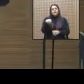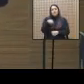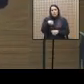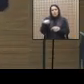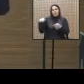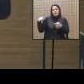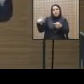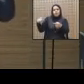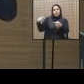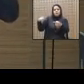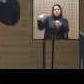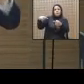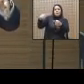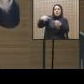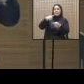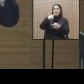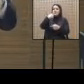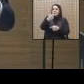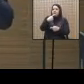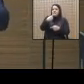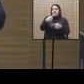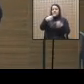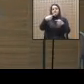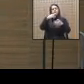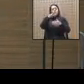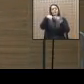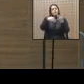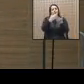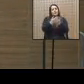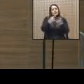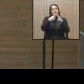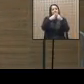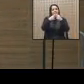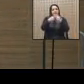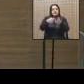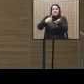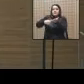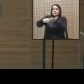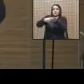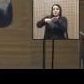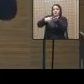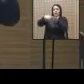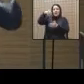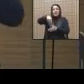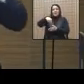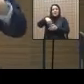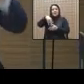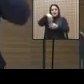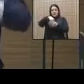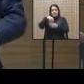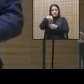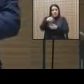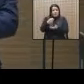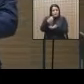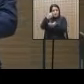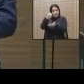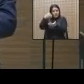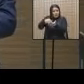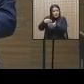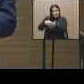largo de los empréstitos que han estado en discusión aquí, sobre todo el del Fondo Monetario Internacional,